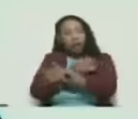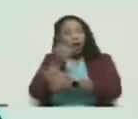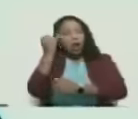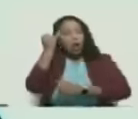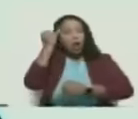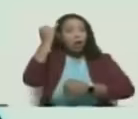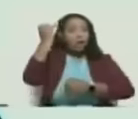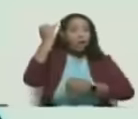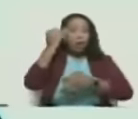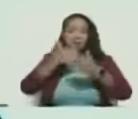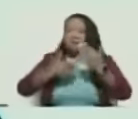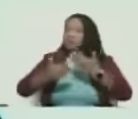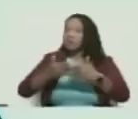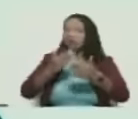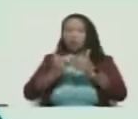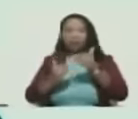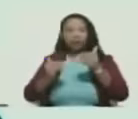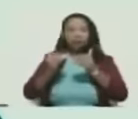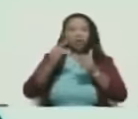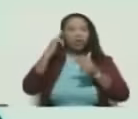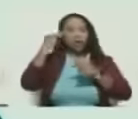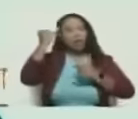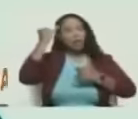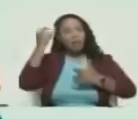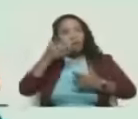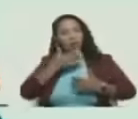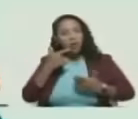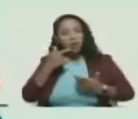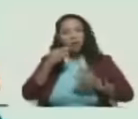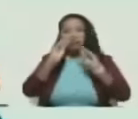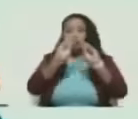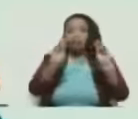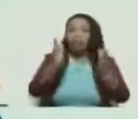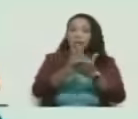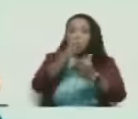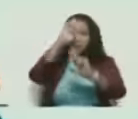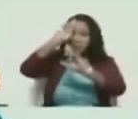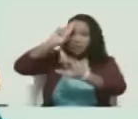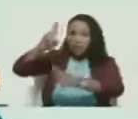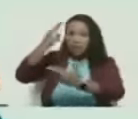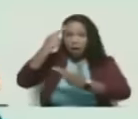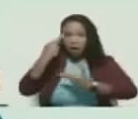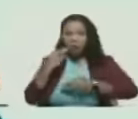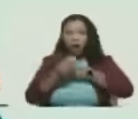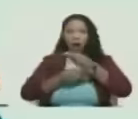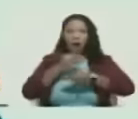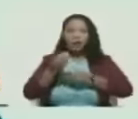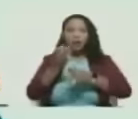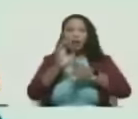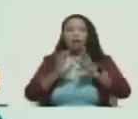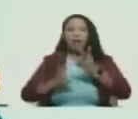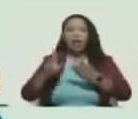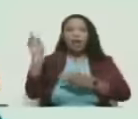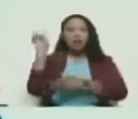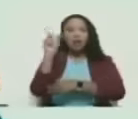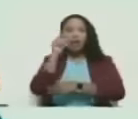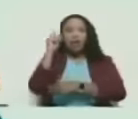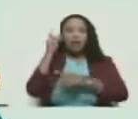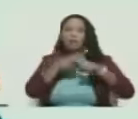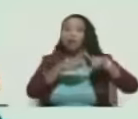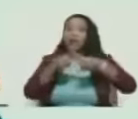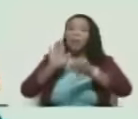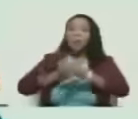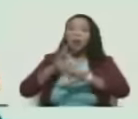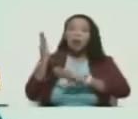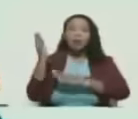de lo que creemos, e invocar siempre el respeto que nos caracteriza como venezolanos y venezolanas a la diferencia, porque